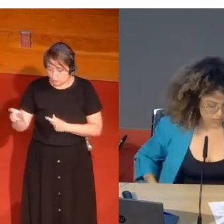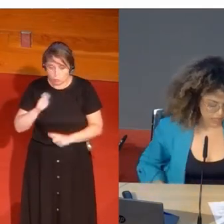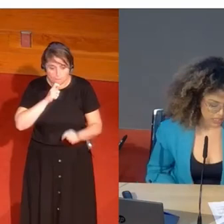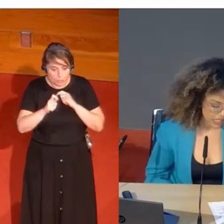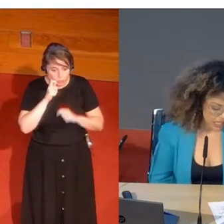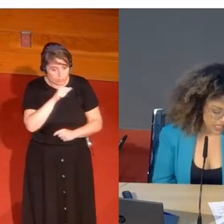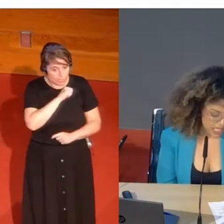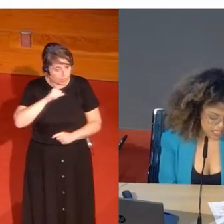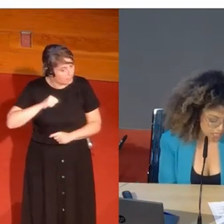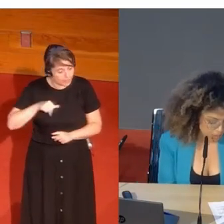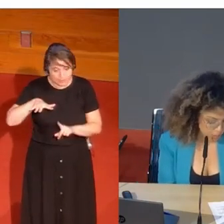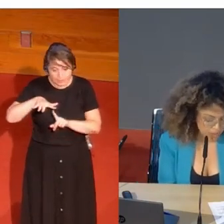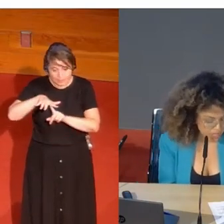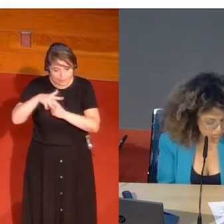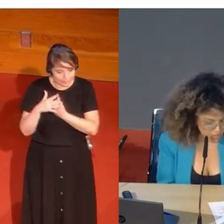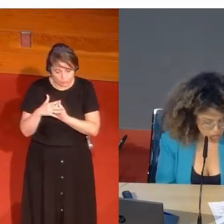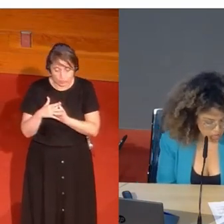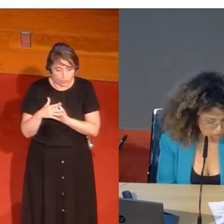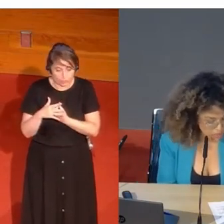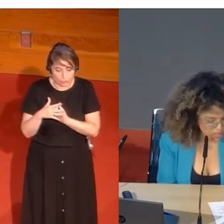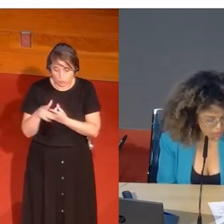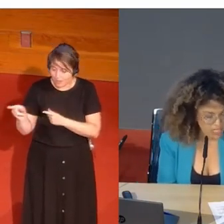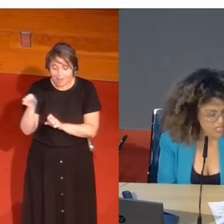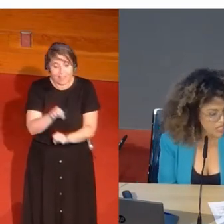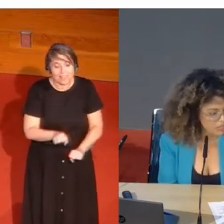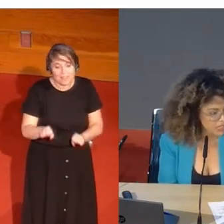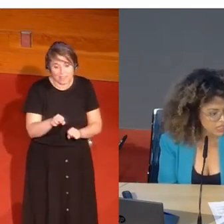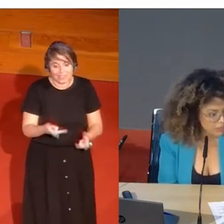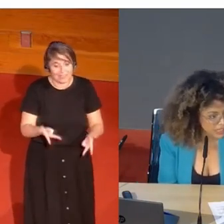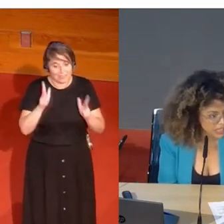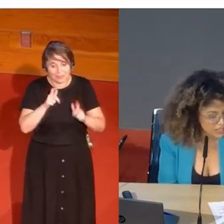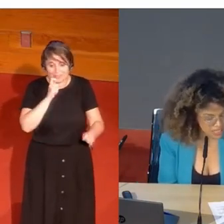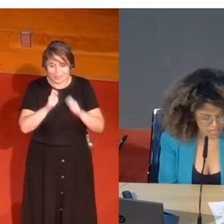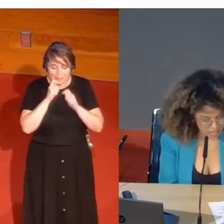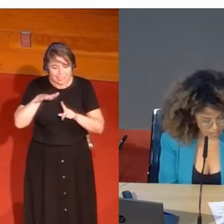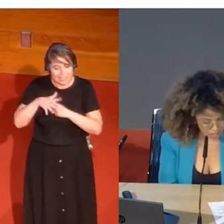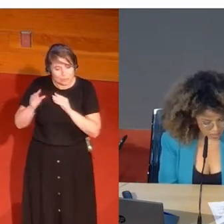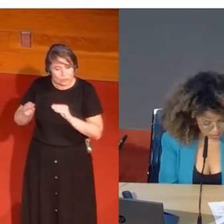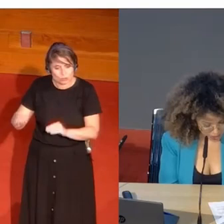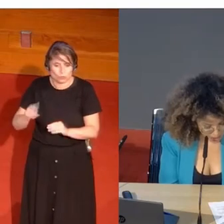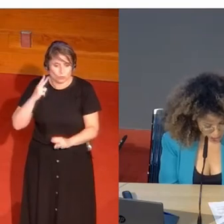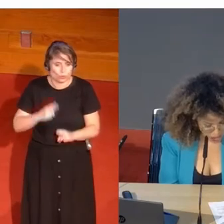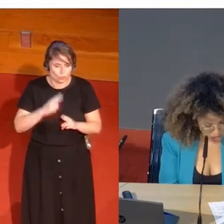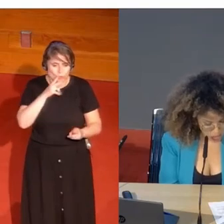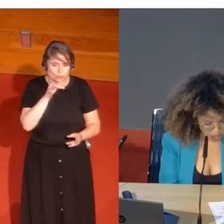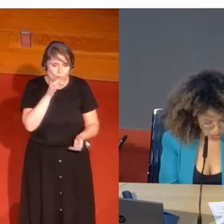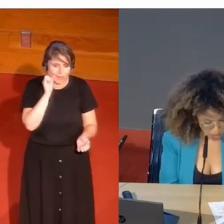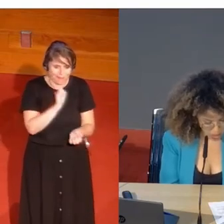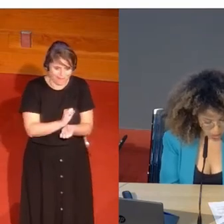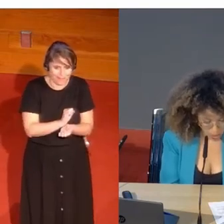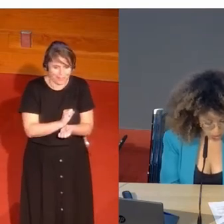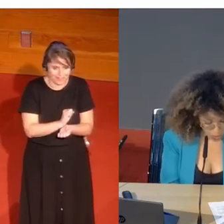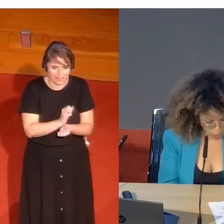periodista independiente que es un ferviente defensor de la libertad de prensa Es realmente dramática que siga encarcelado y está